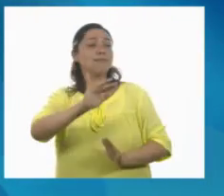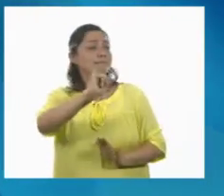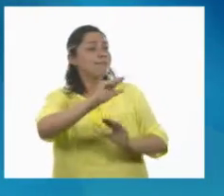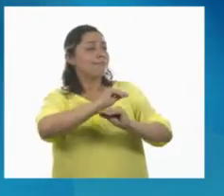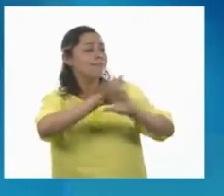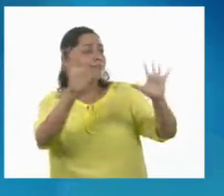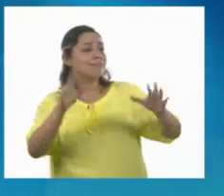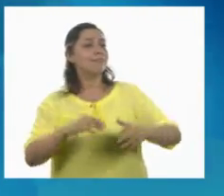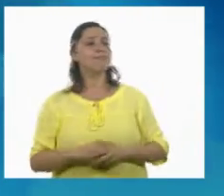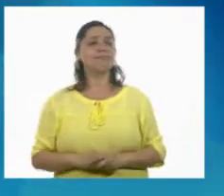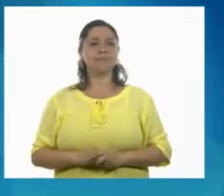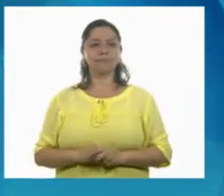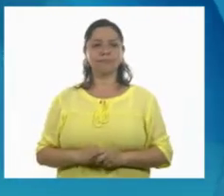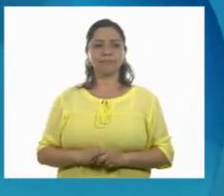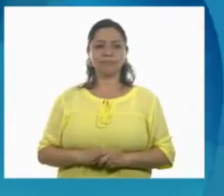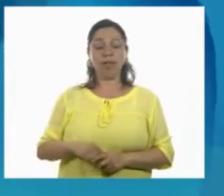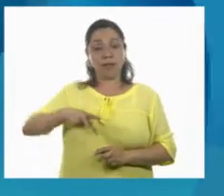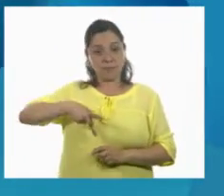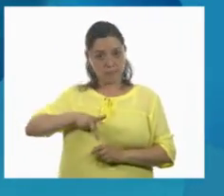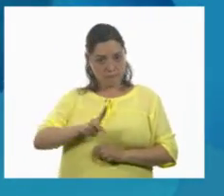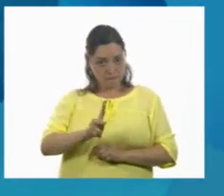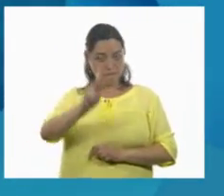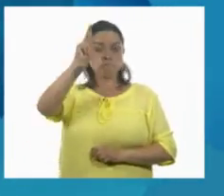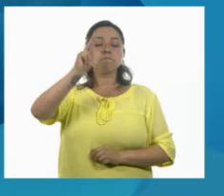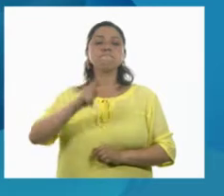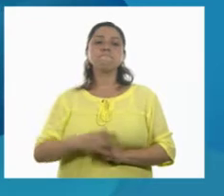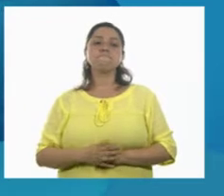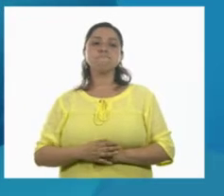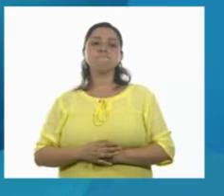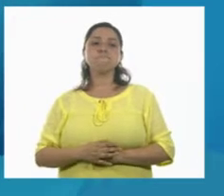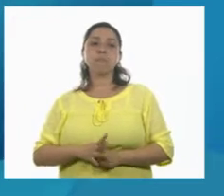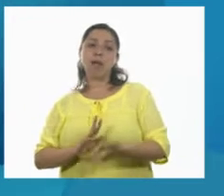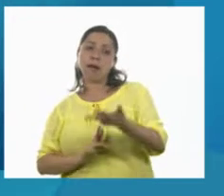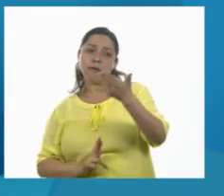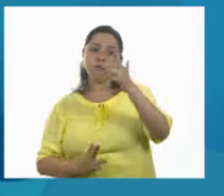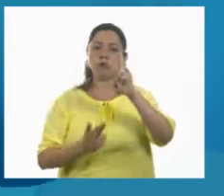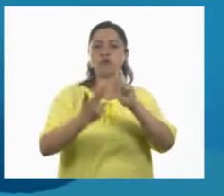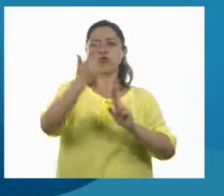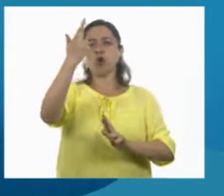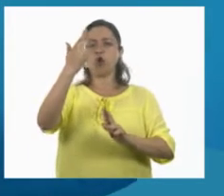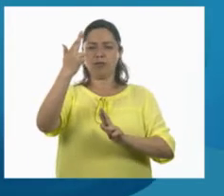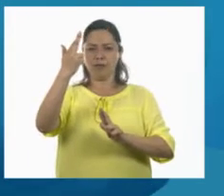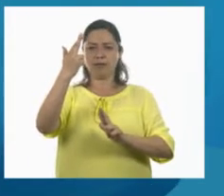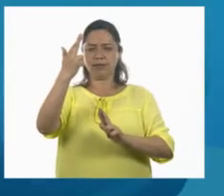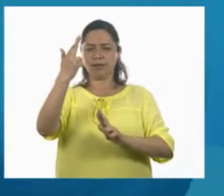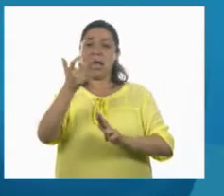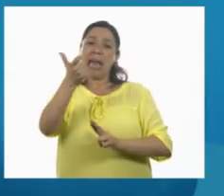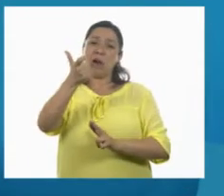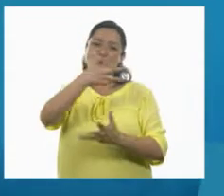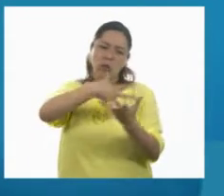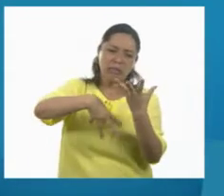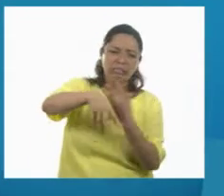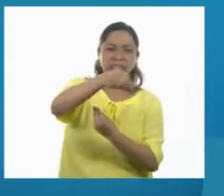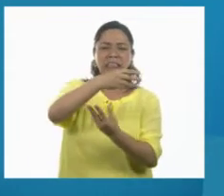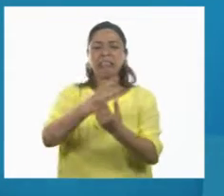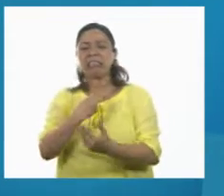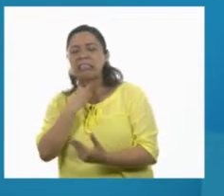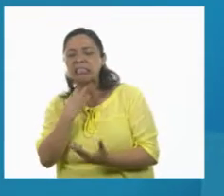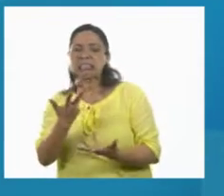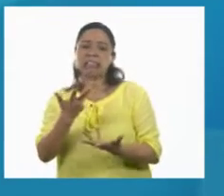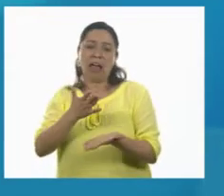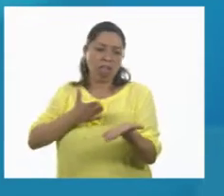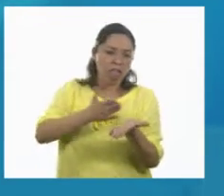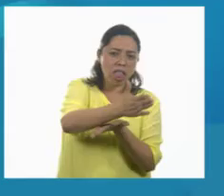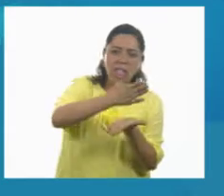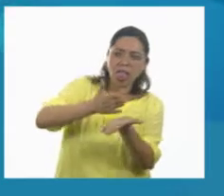sí. Sin embargo, las revoluciones, altibajos económicos e invasiones